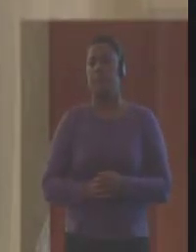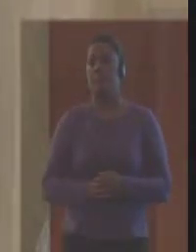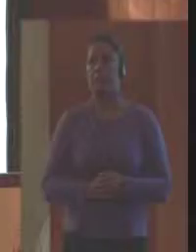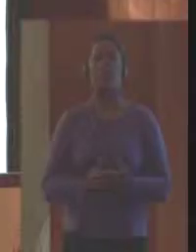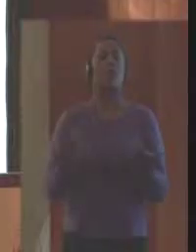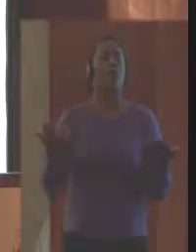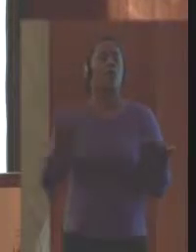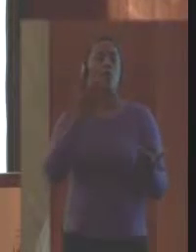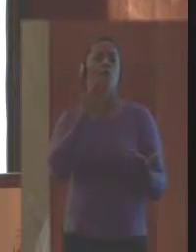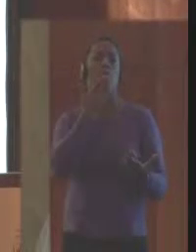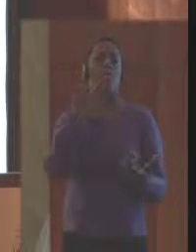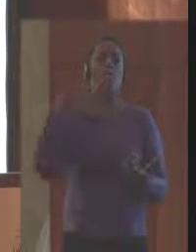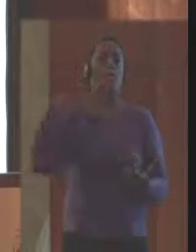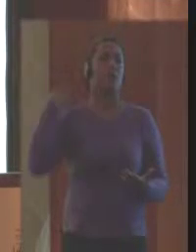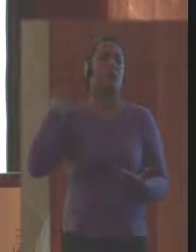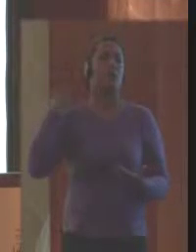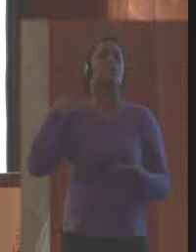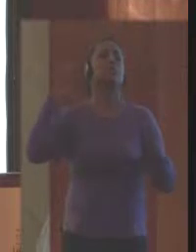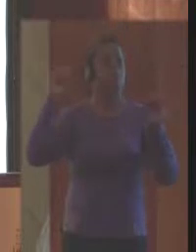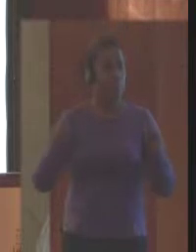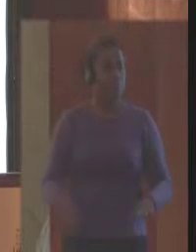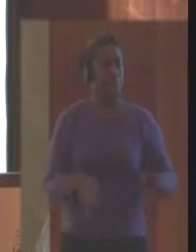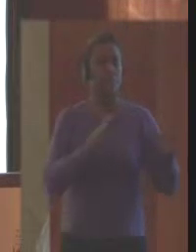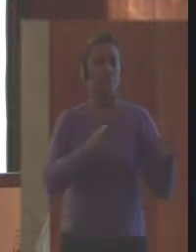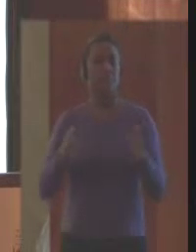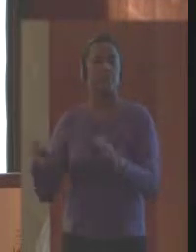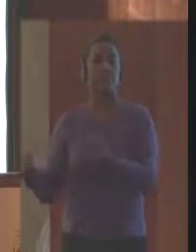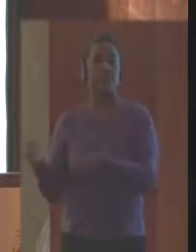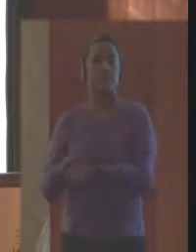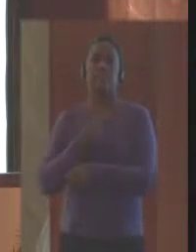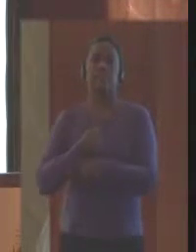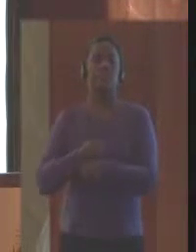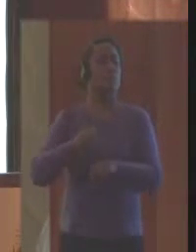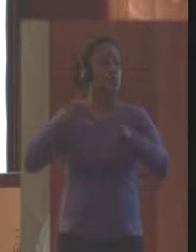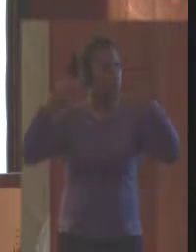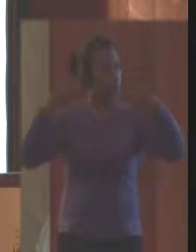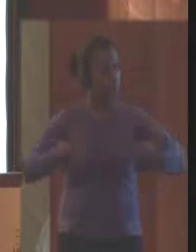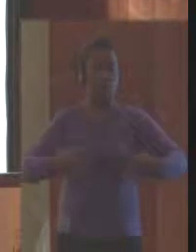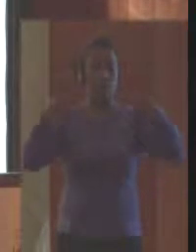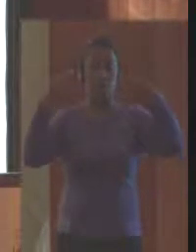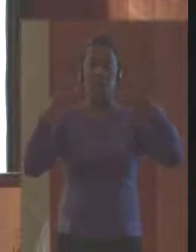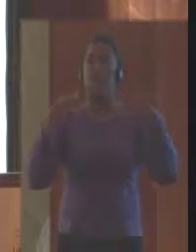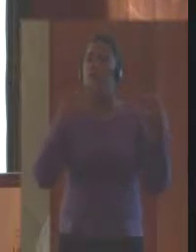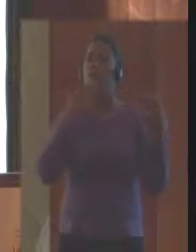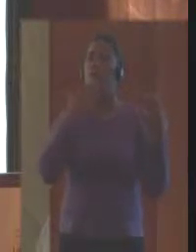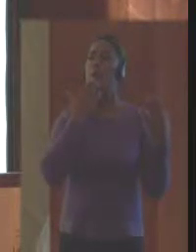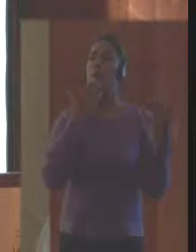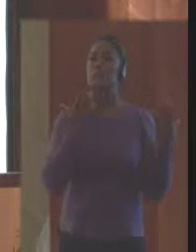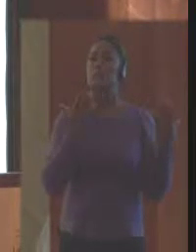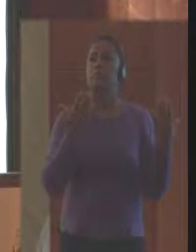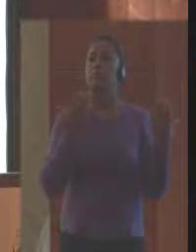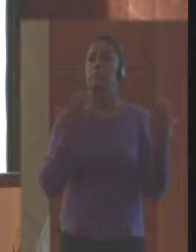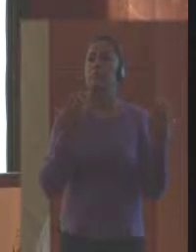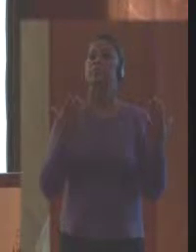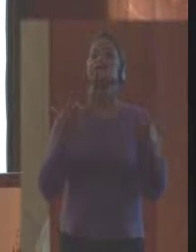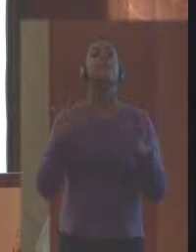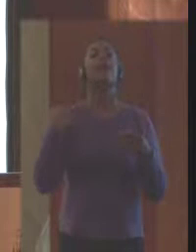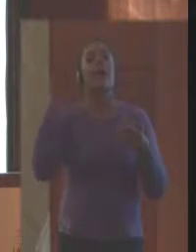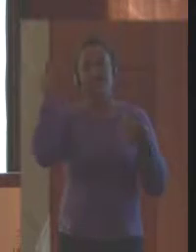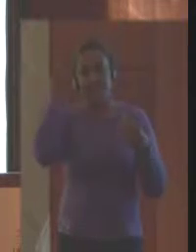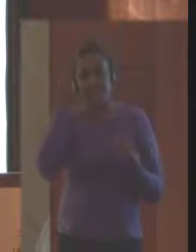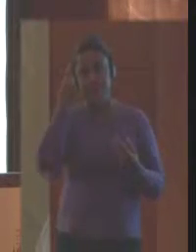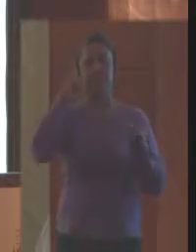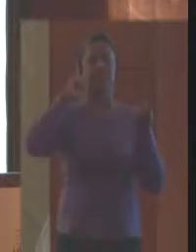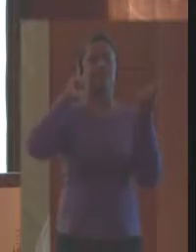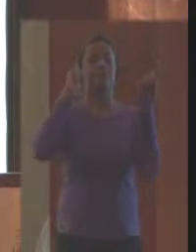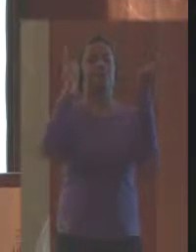para garantizar que esas acciones definidas en el plan de desarrollo y en el plan de ordenamiento se den a cabo, se hace una